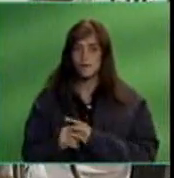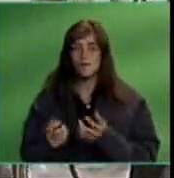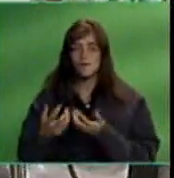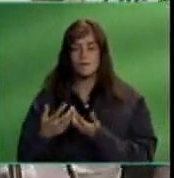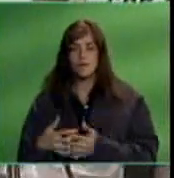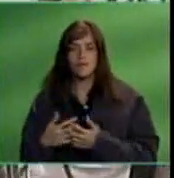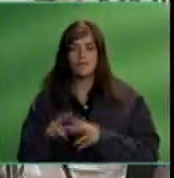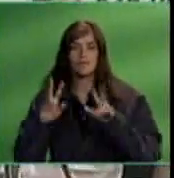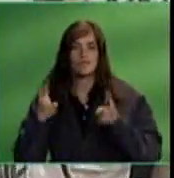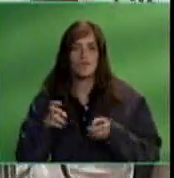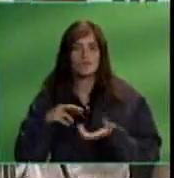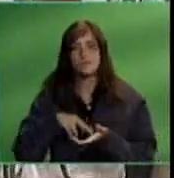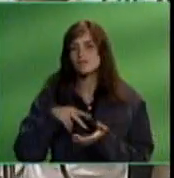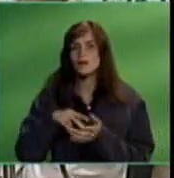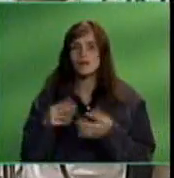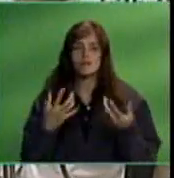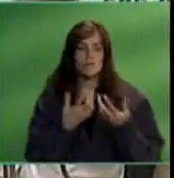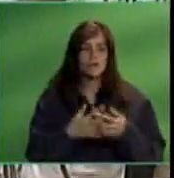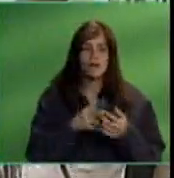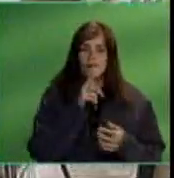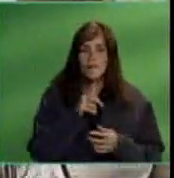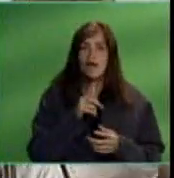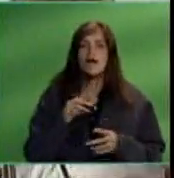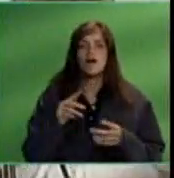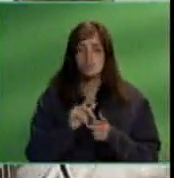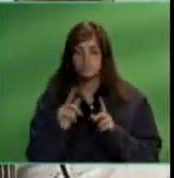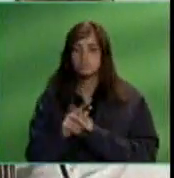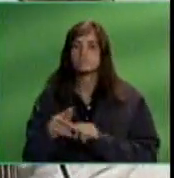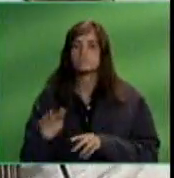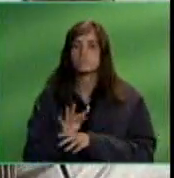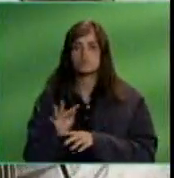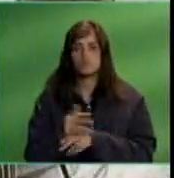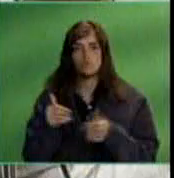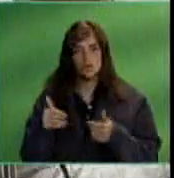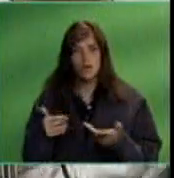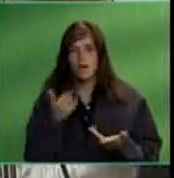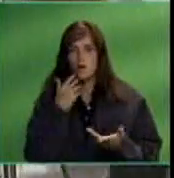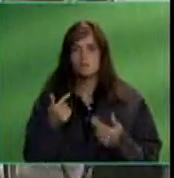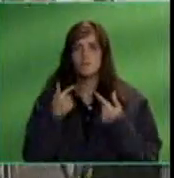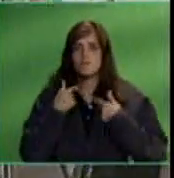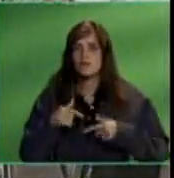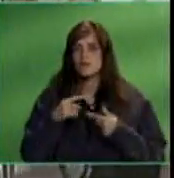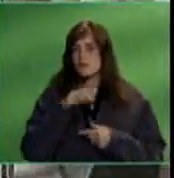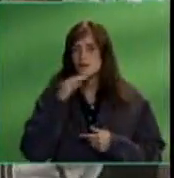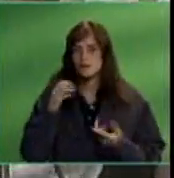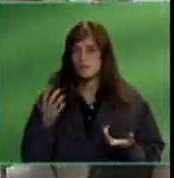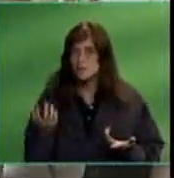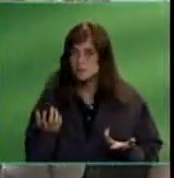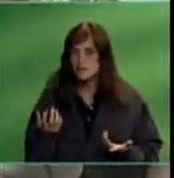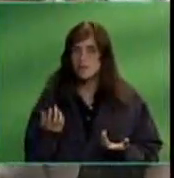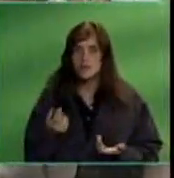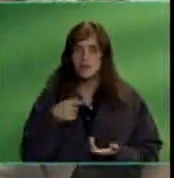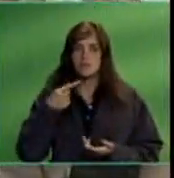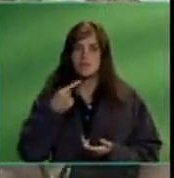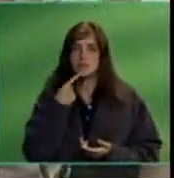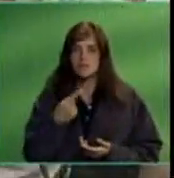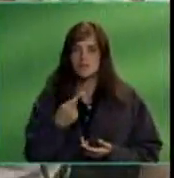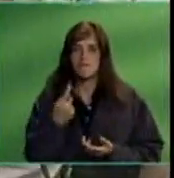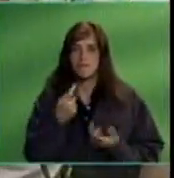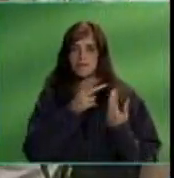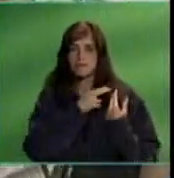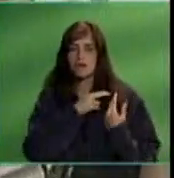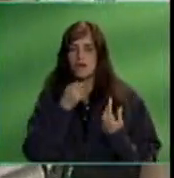máquina nueva es decir todas estas máquinas funcionaron señor perdedor después dice de forma irresponsable que